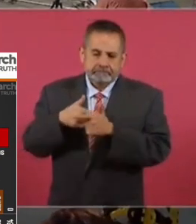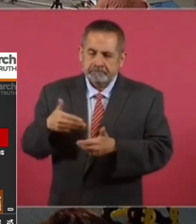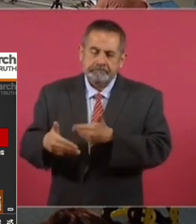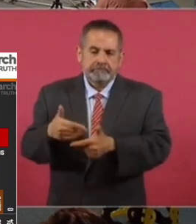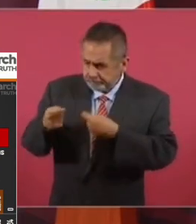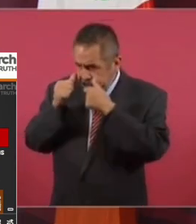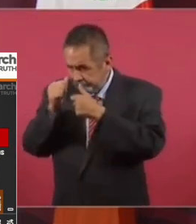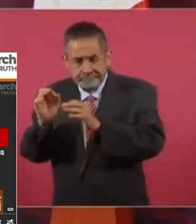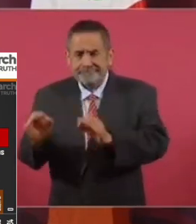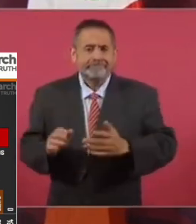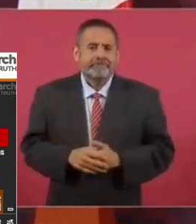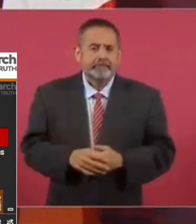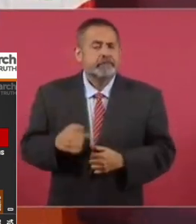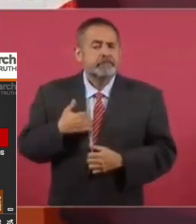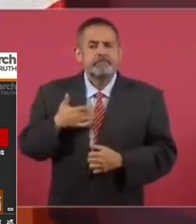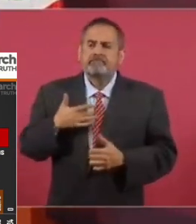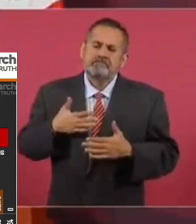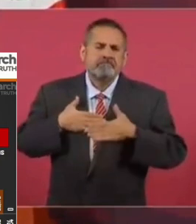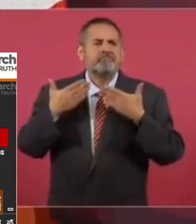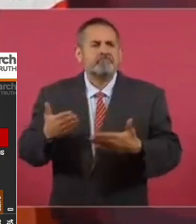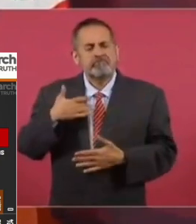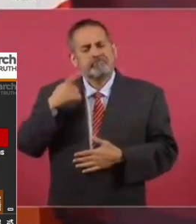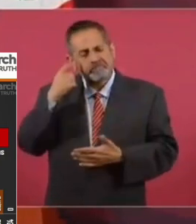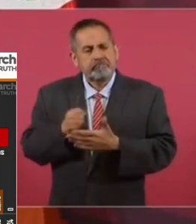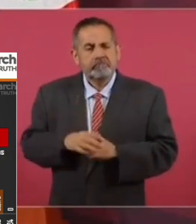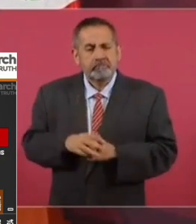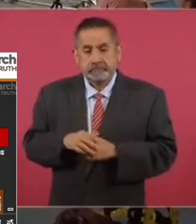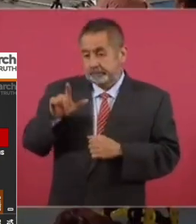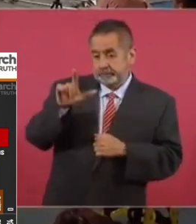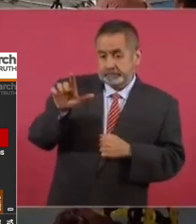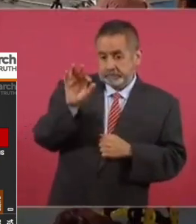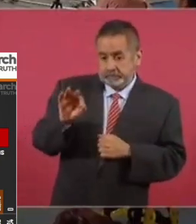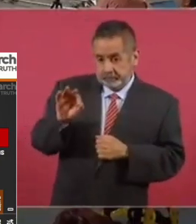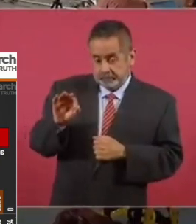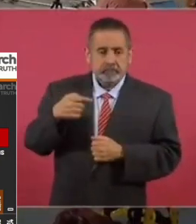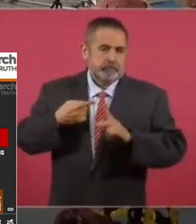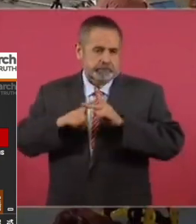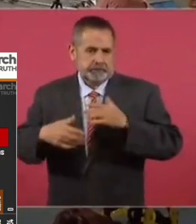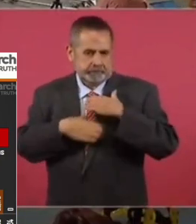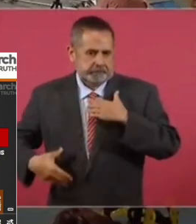avanzando. Y tengo confianza de que en vez de 17% de disminución